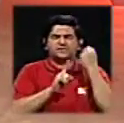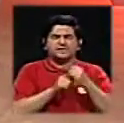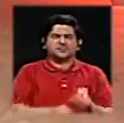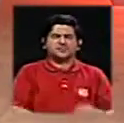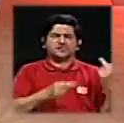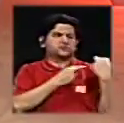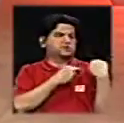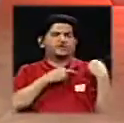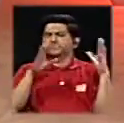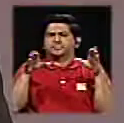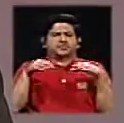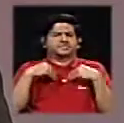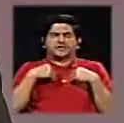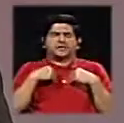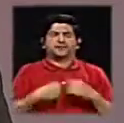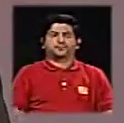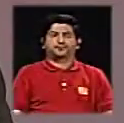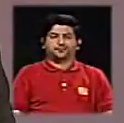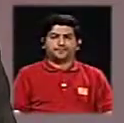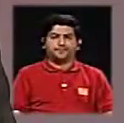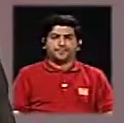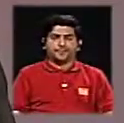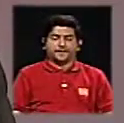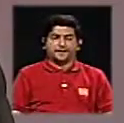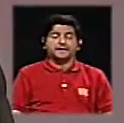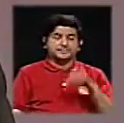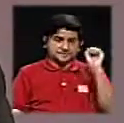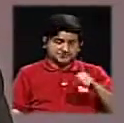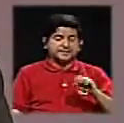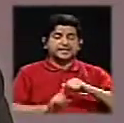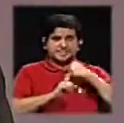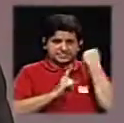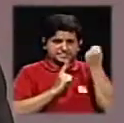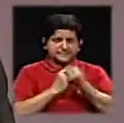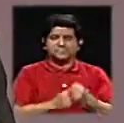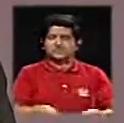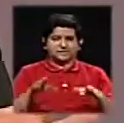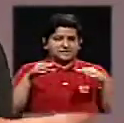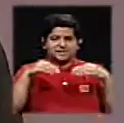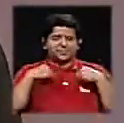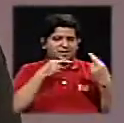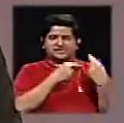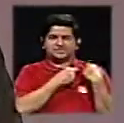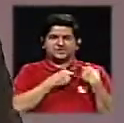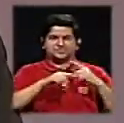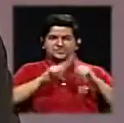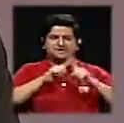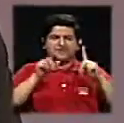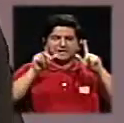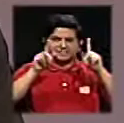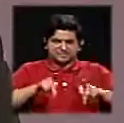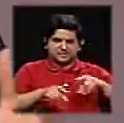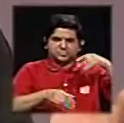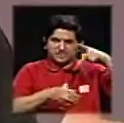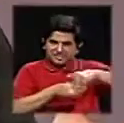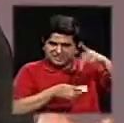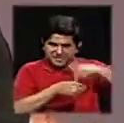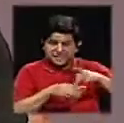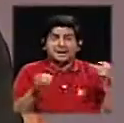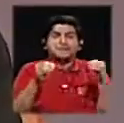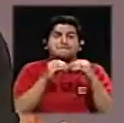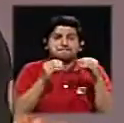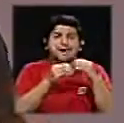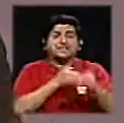de responsabilidades? Bueno, no hay duda que si hay una dilución de responsabilidades, hay mucha gente que mete mano, y cada vez